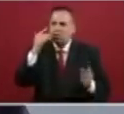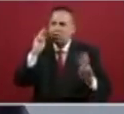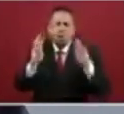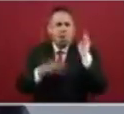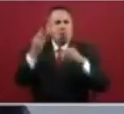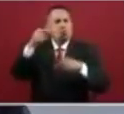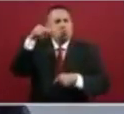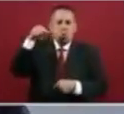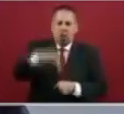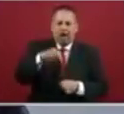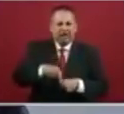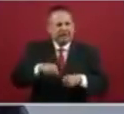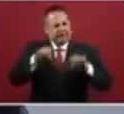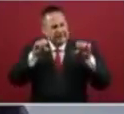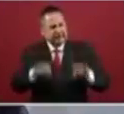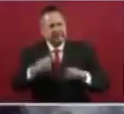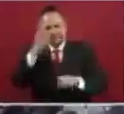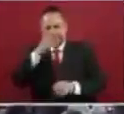mundo.